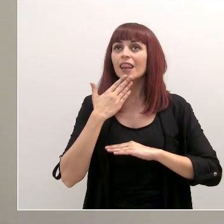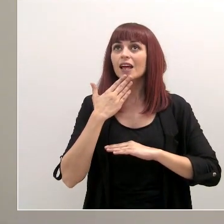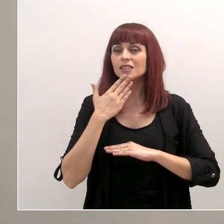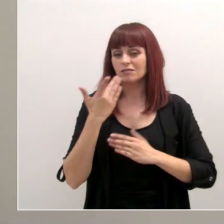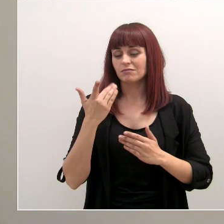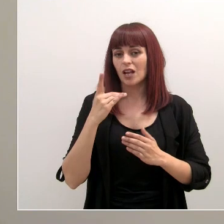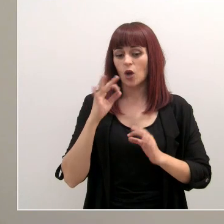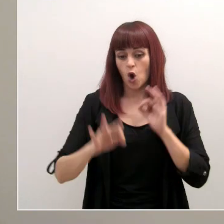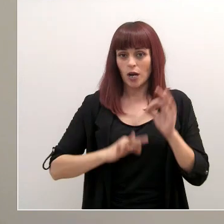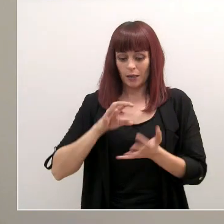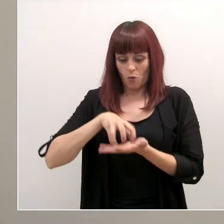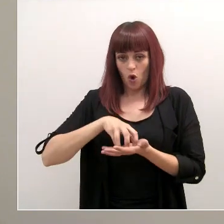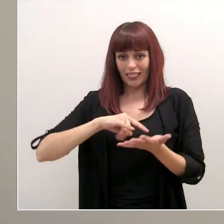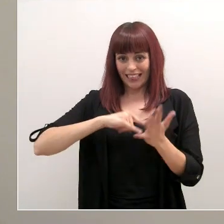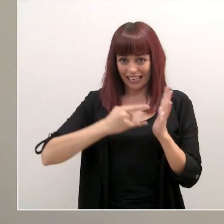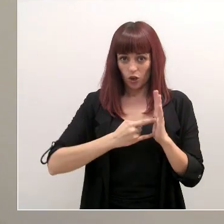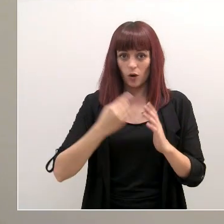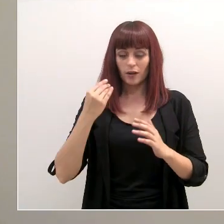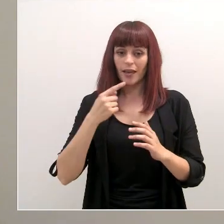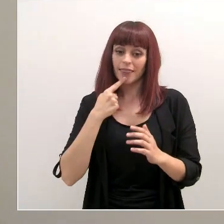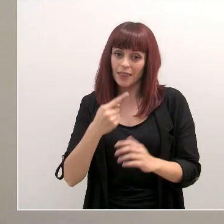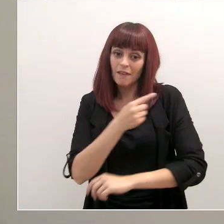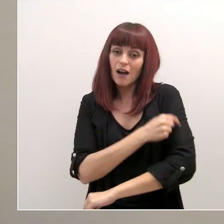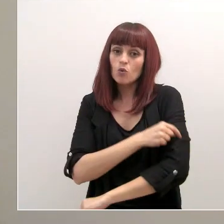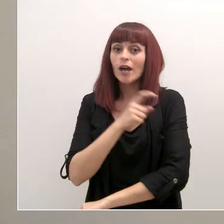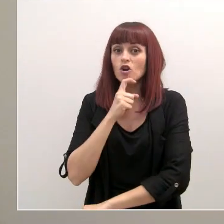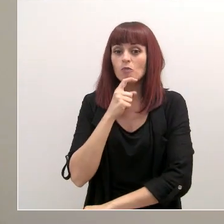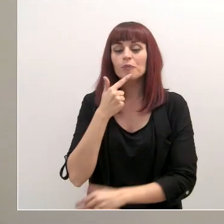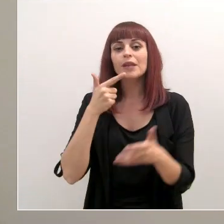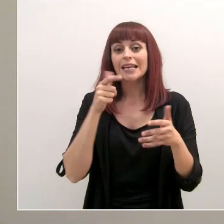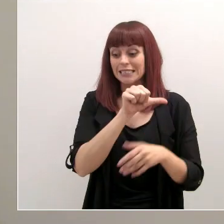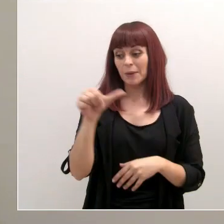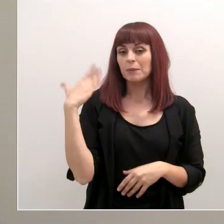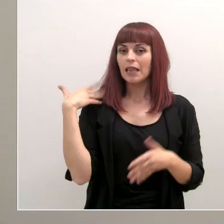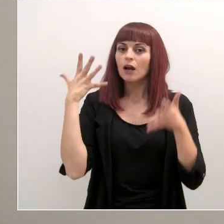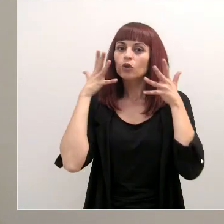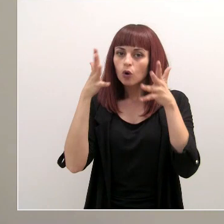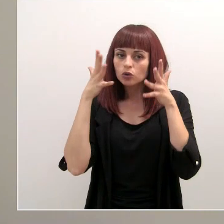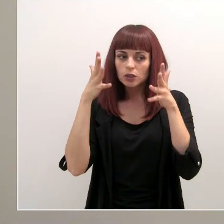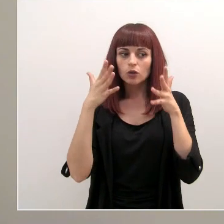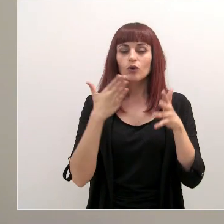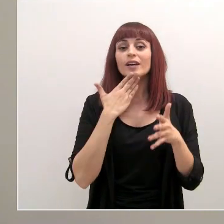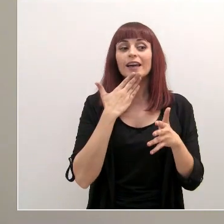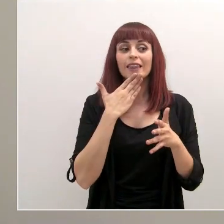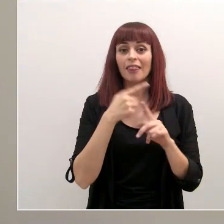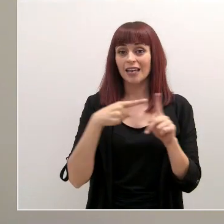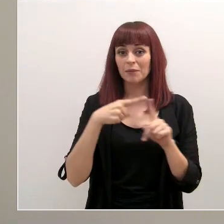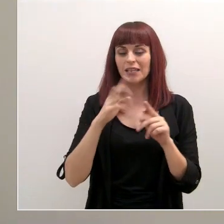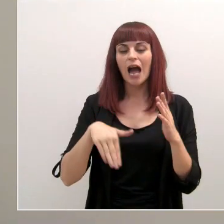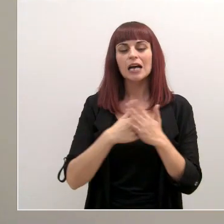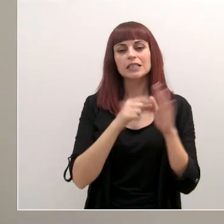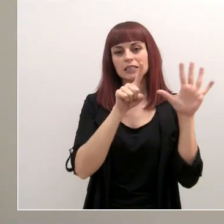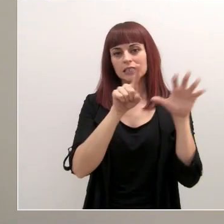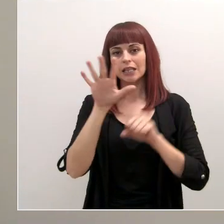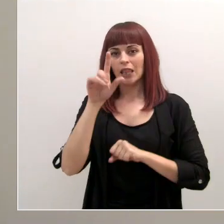el organismo técnico, la ponencia de vacunas, dio el consejo de subir la semana pasada, de subir ese límite de edad hasta los 65 años y